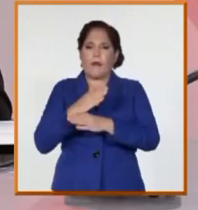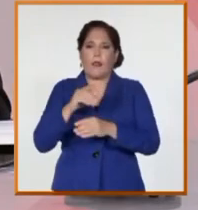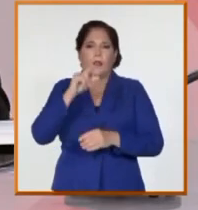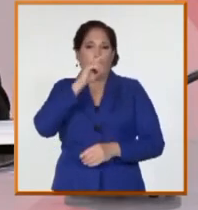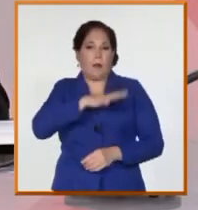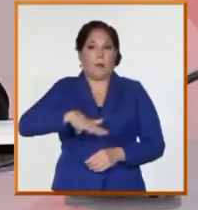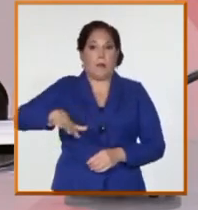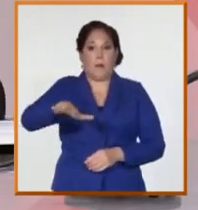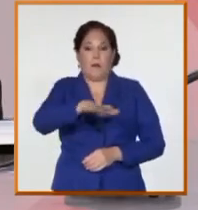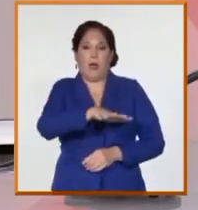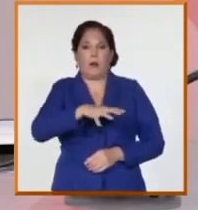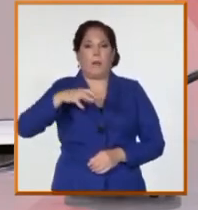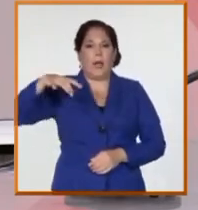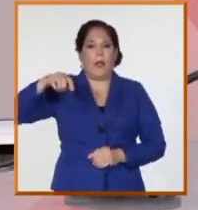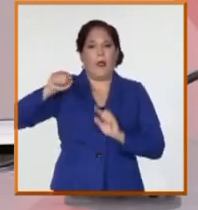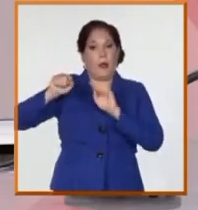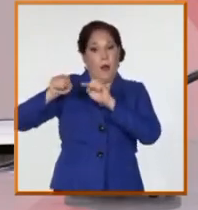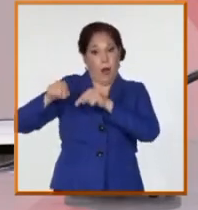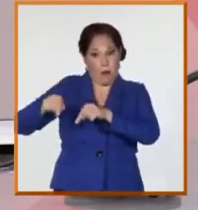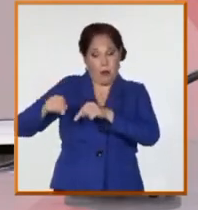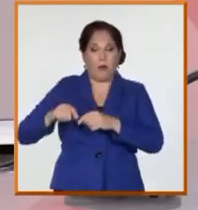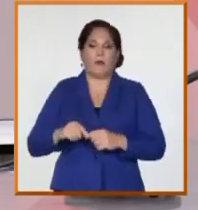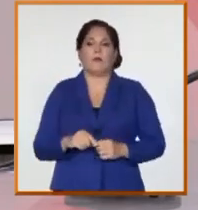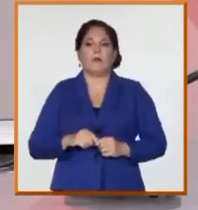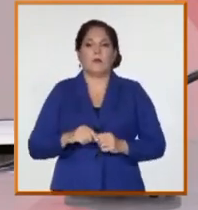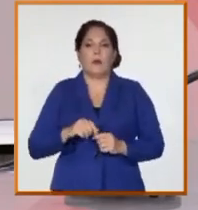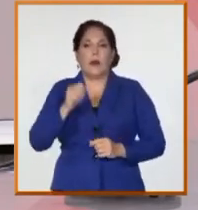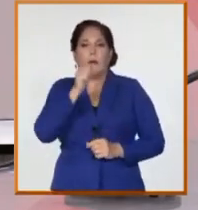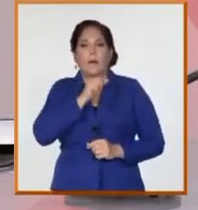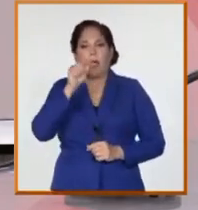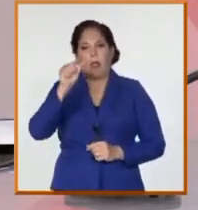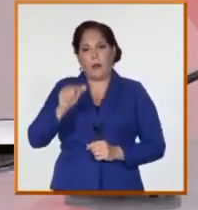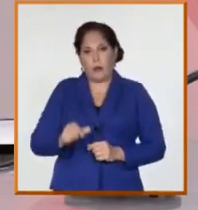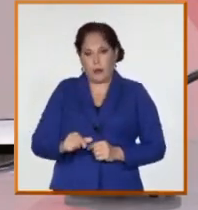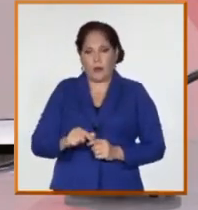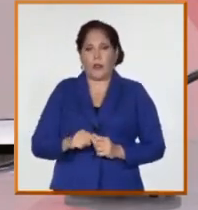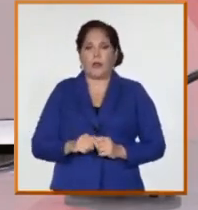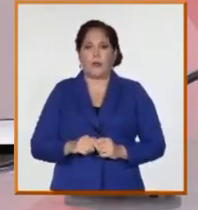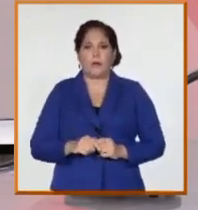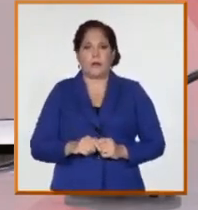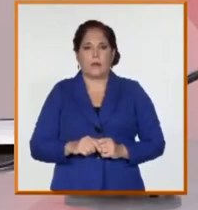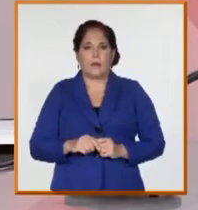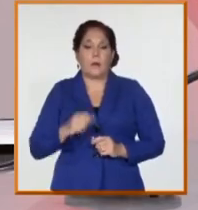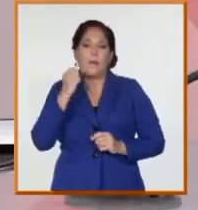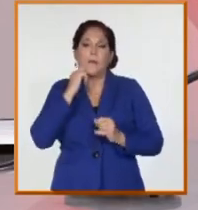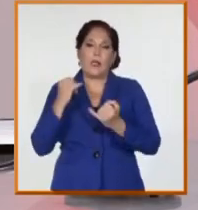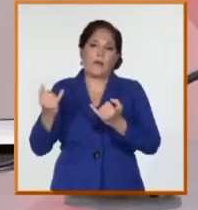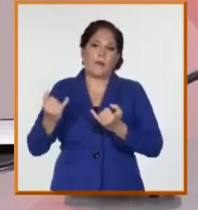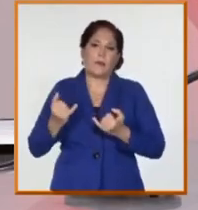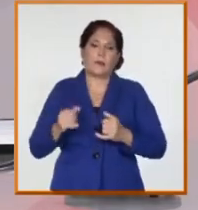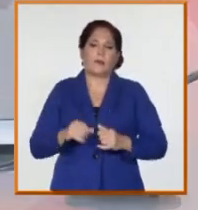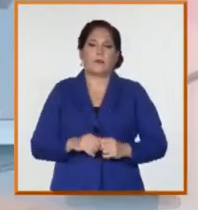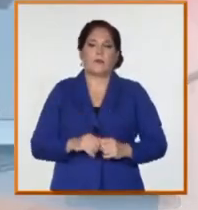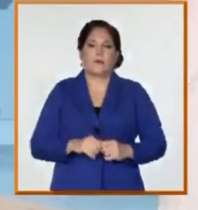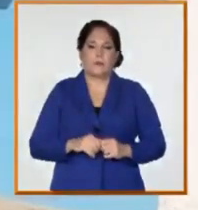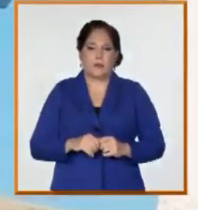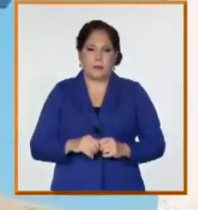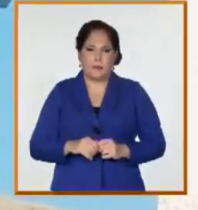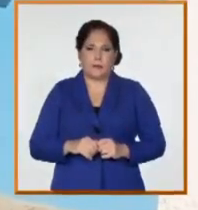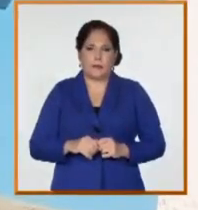pesqueras Que Tiene espinas del río y hasta allí pues fueron los periodistas de tele Pinar para traernos este reportaje